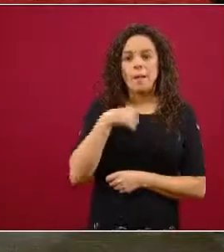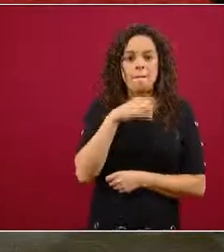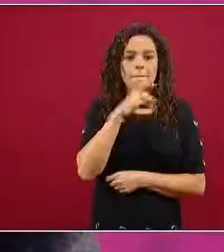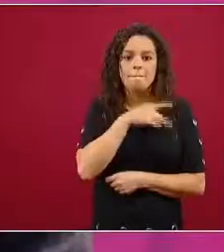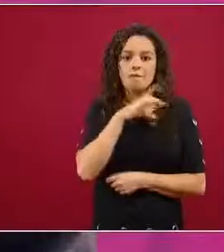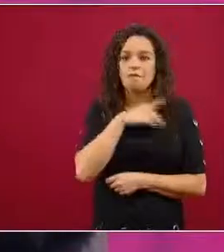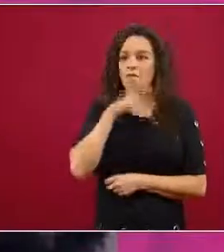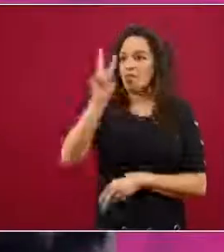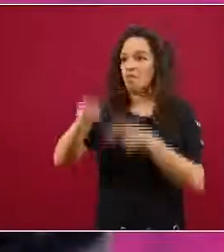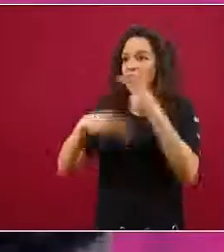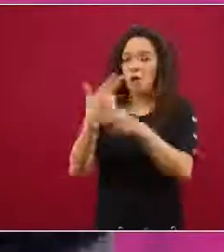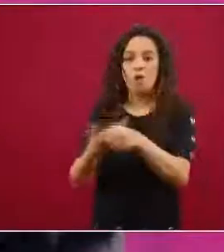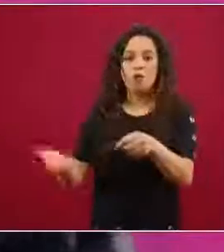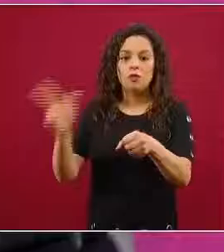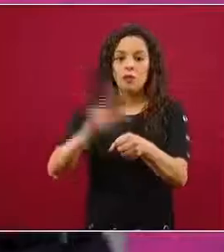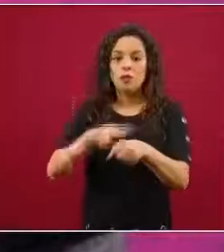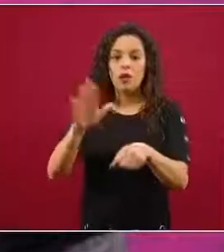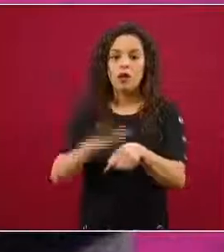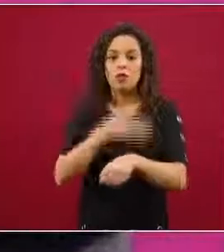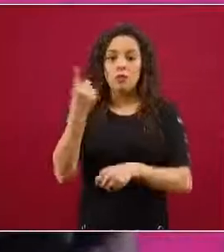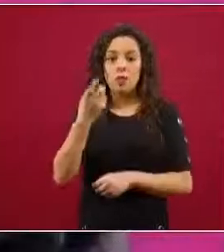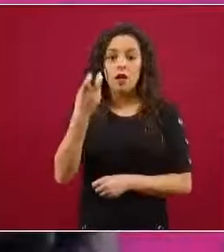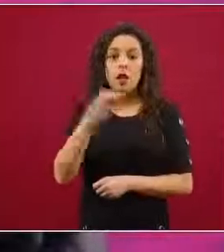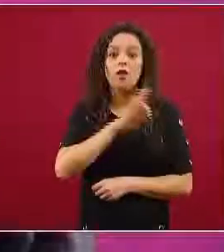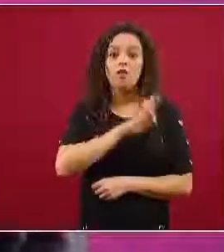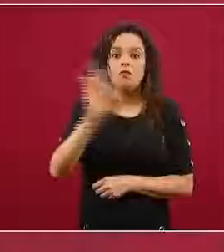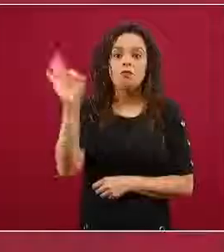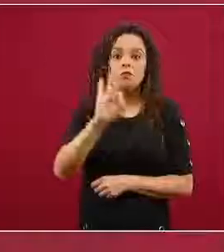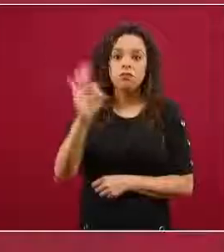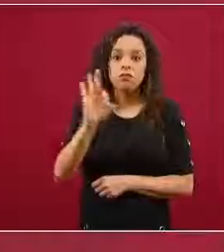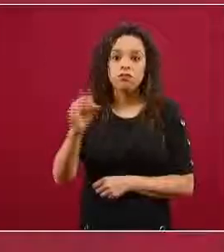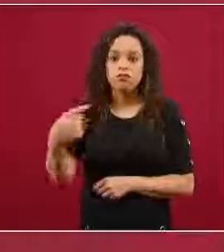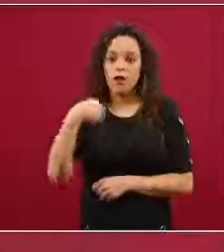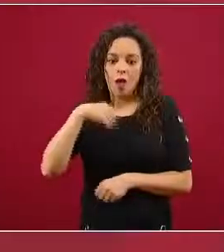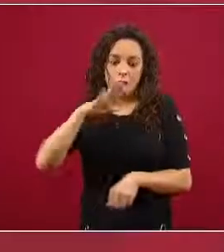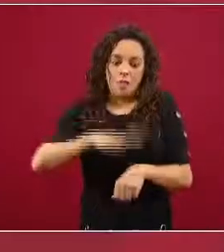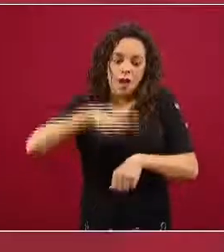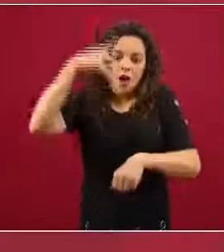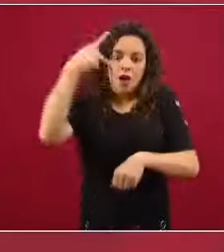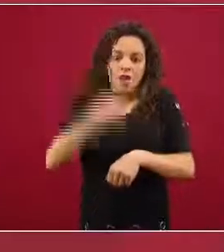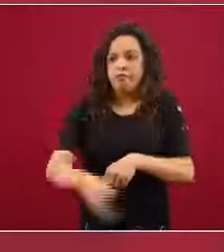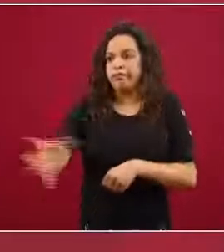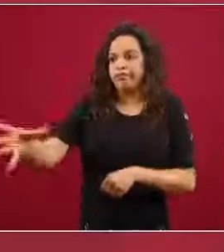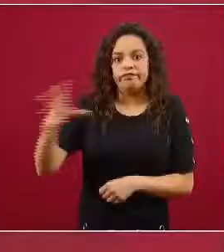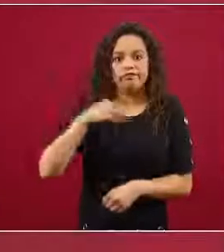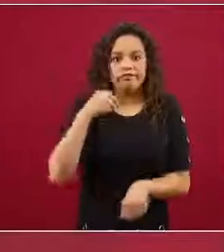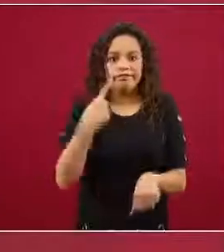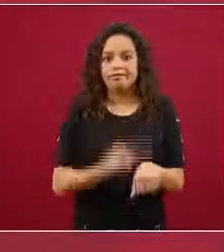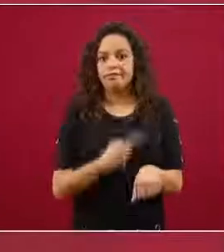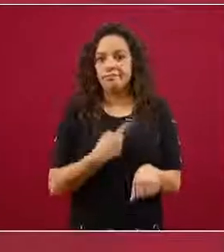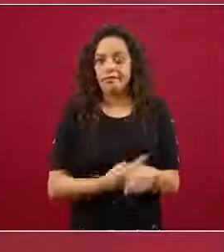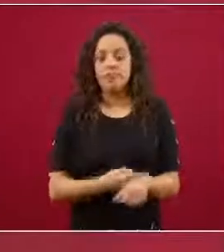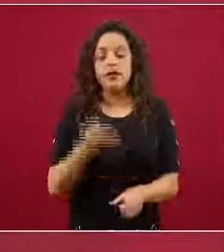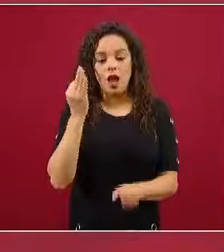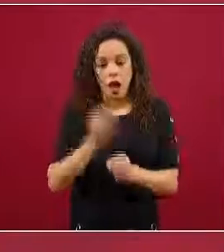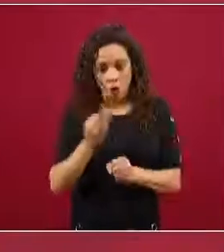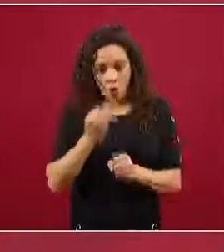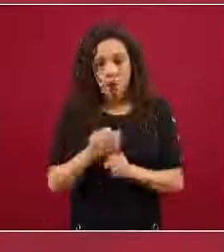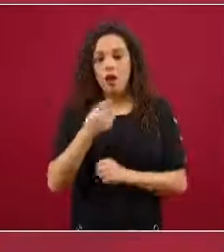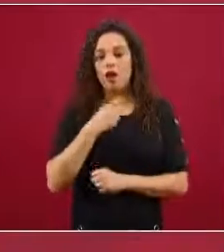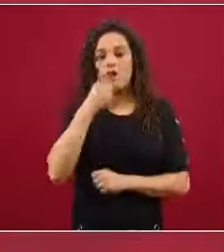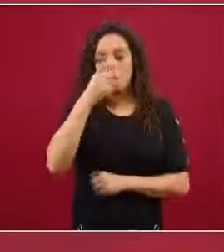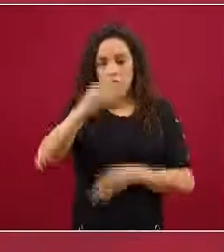hospitales pueden significar un elemento adicional de riesgo. Aquí lo que queremos decir a la población, y es parte del esfuerzo